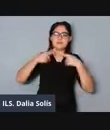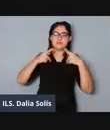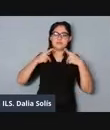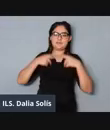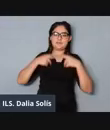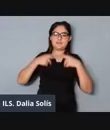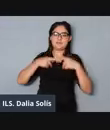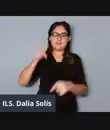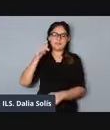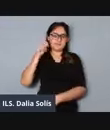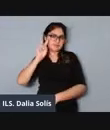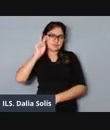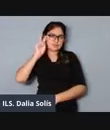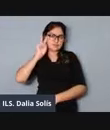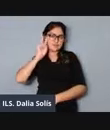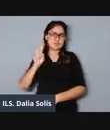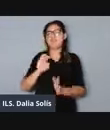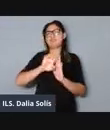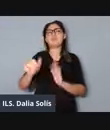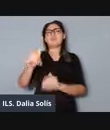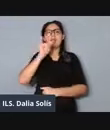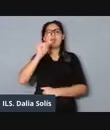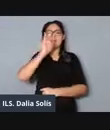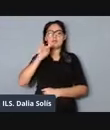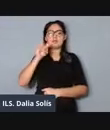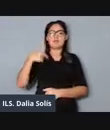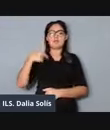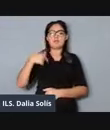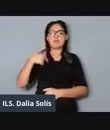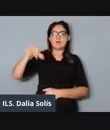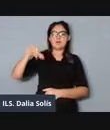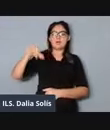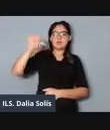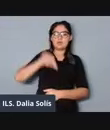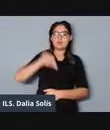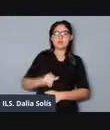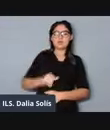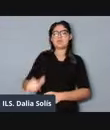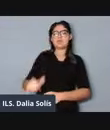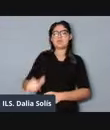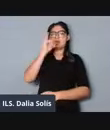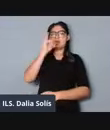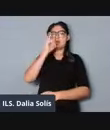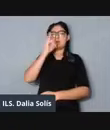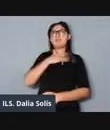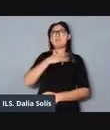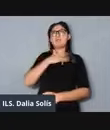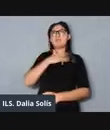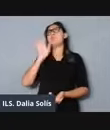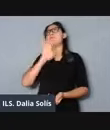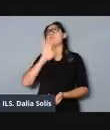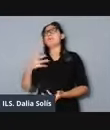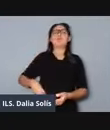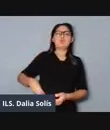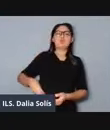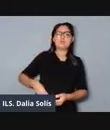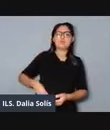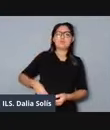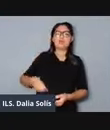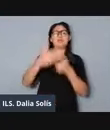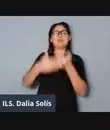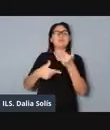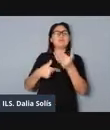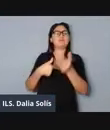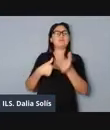hoy, me siento culpable, entonces... me digo, ya no lo voy a volver a hacer, y lo vuelvo a hacer, entonces la